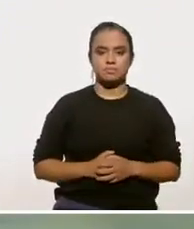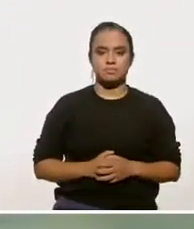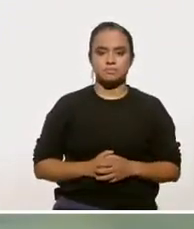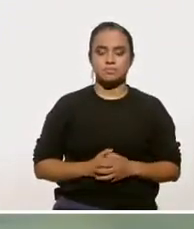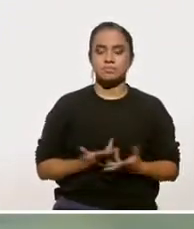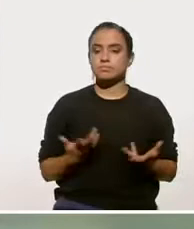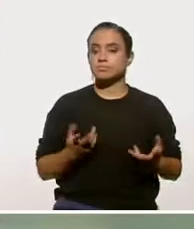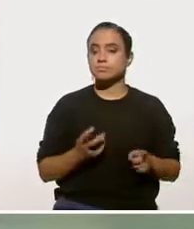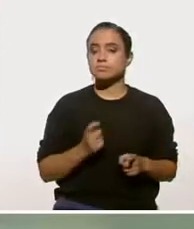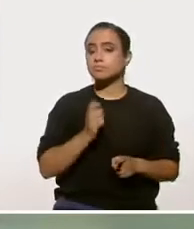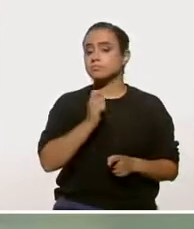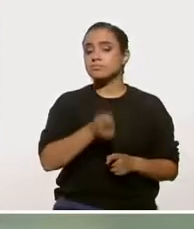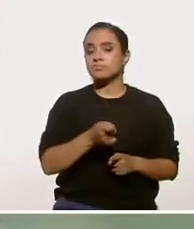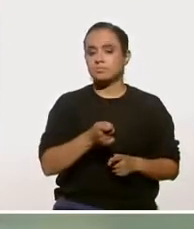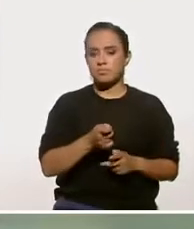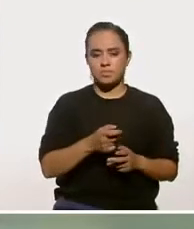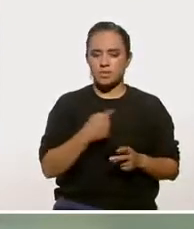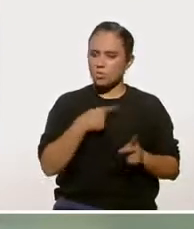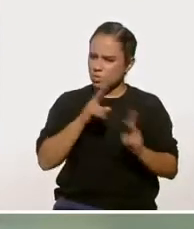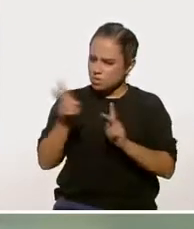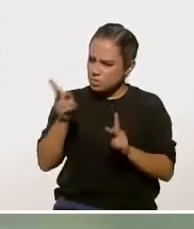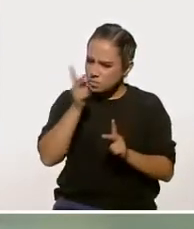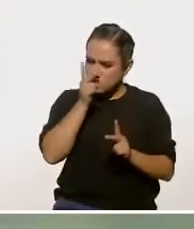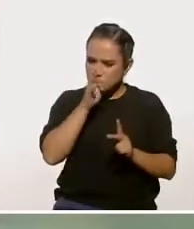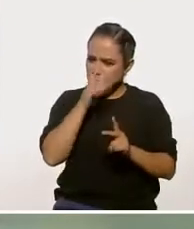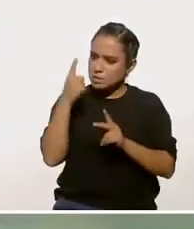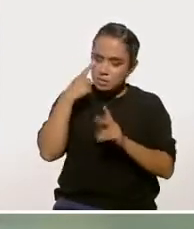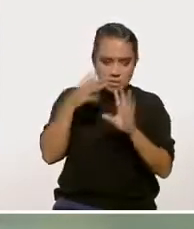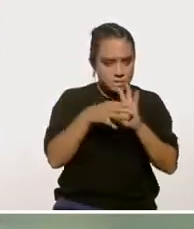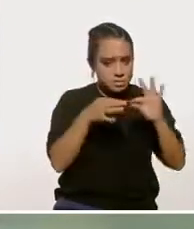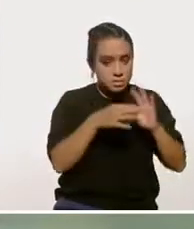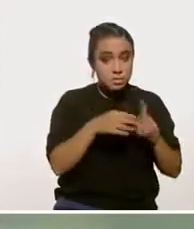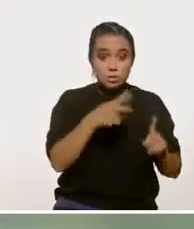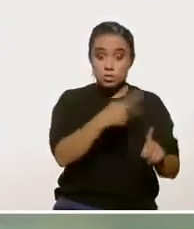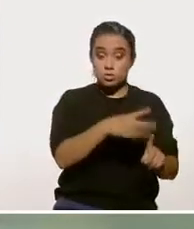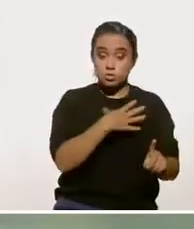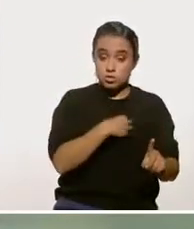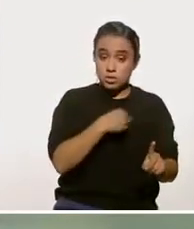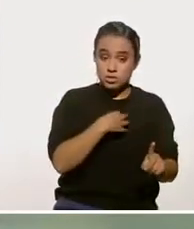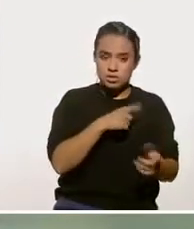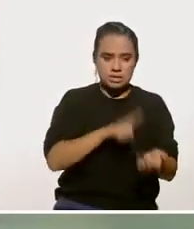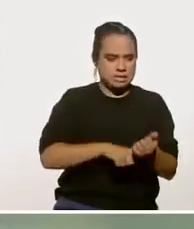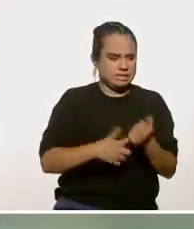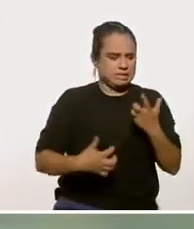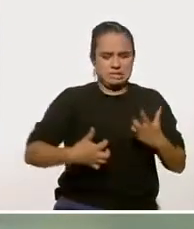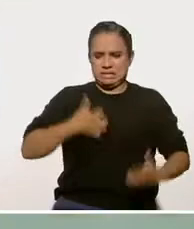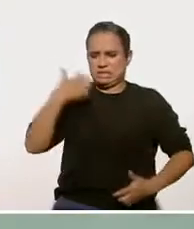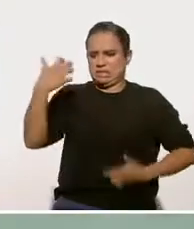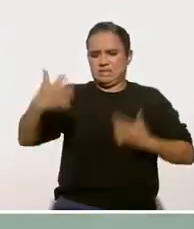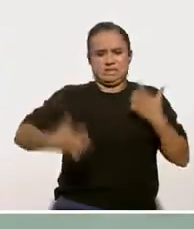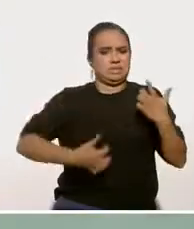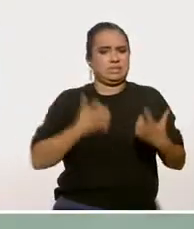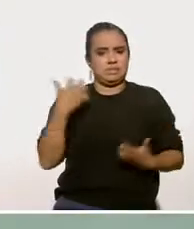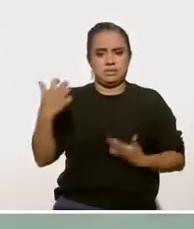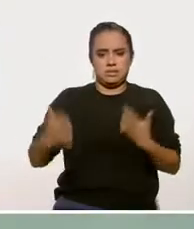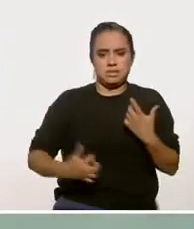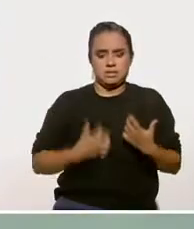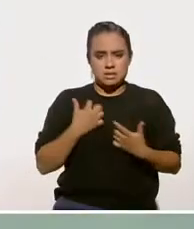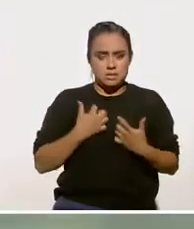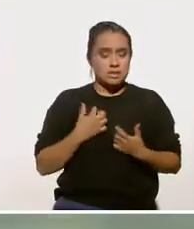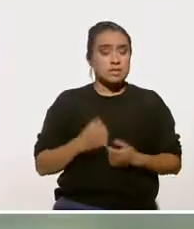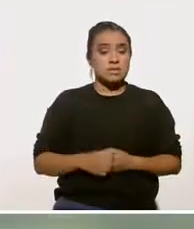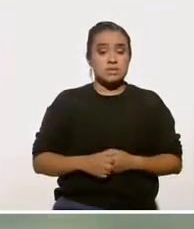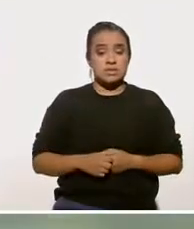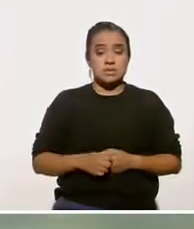sería, hablando con muchos de los papás, me han estado contando que sus hijos están sumamente irritables. Están